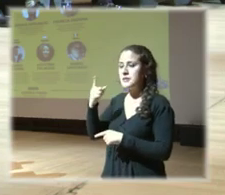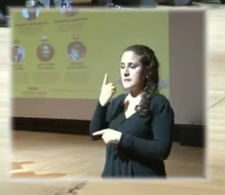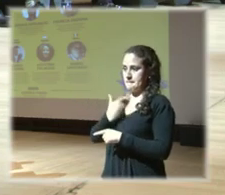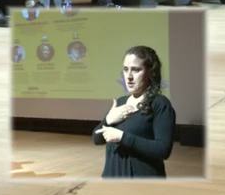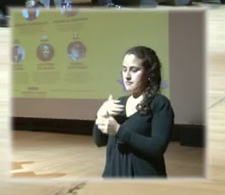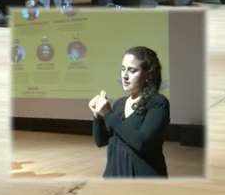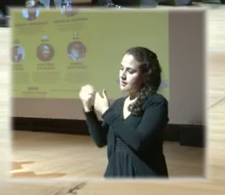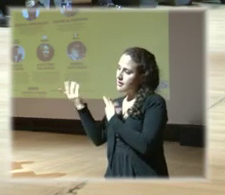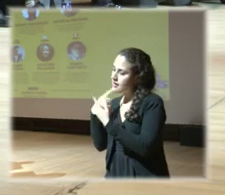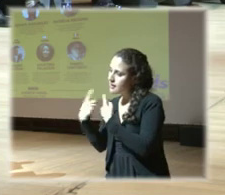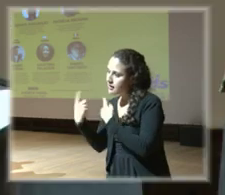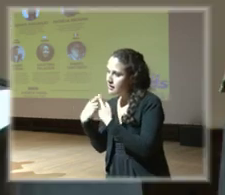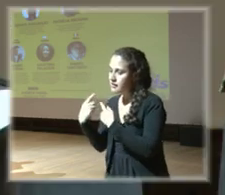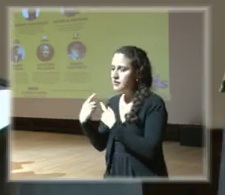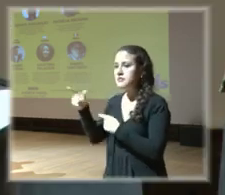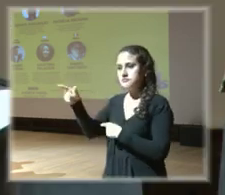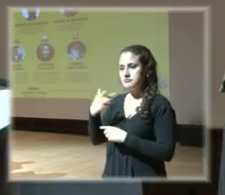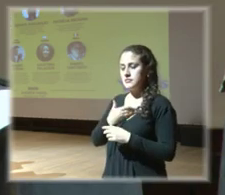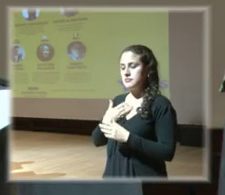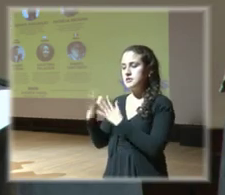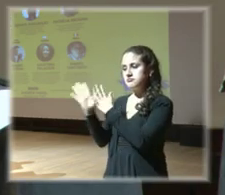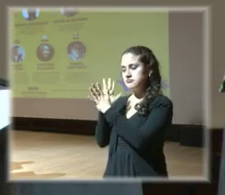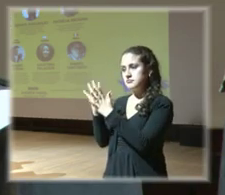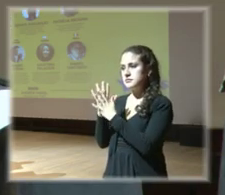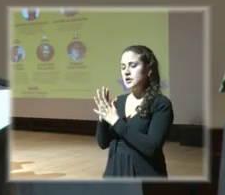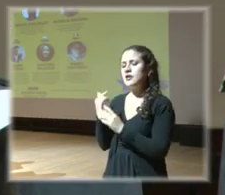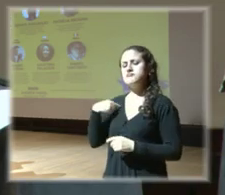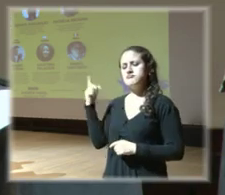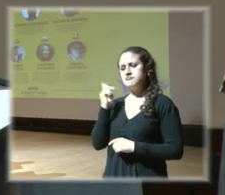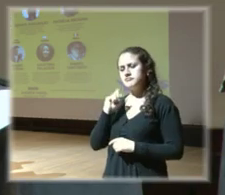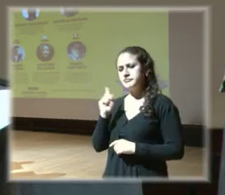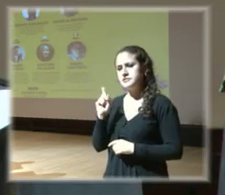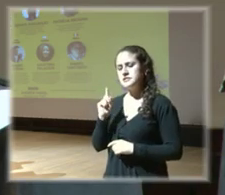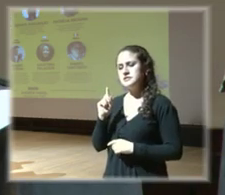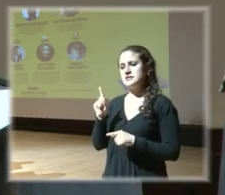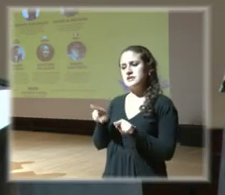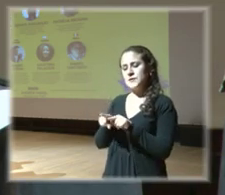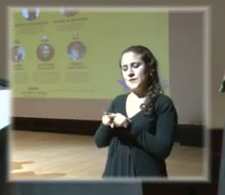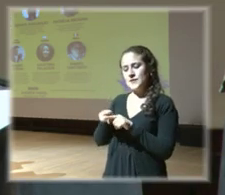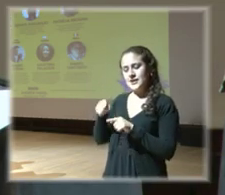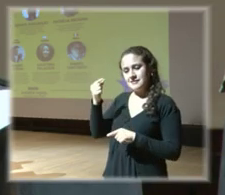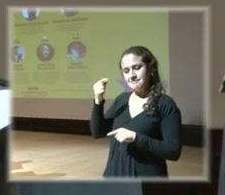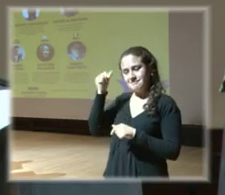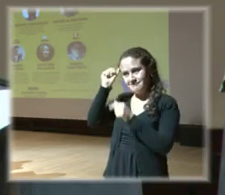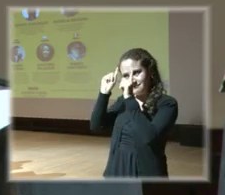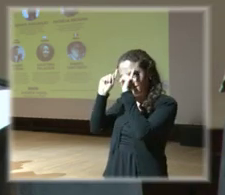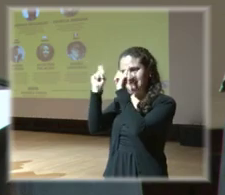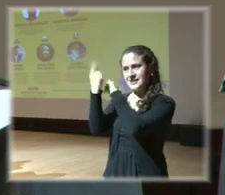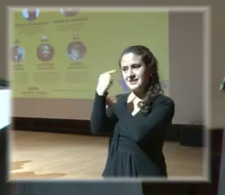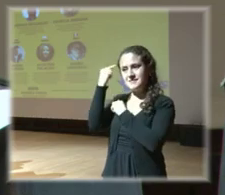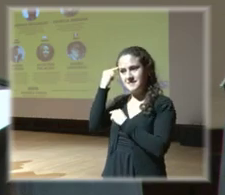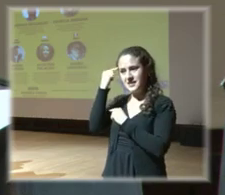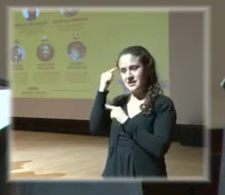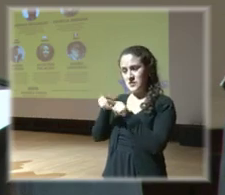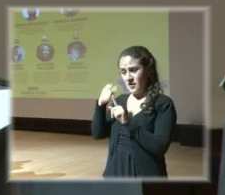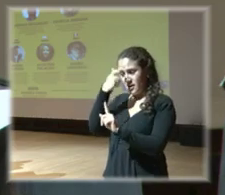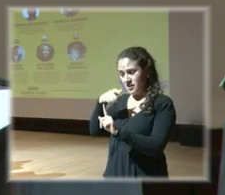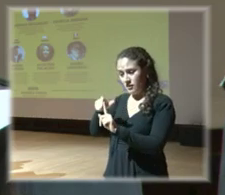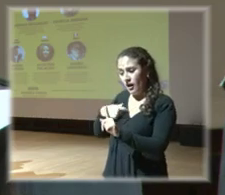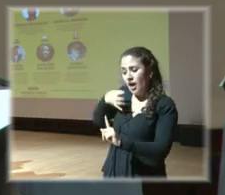ella me decía: nosotros durante muchos años nos hemos puesto el chip de que nuestros hijos son un objeto